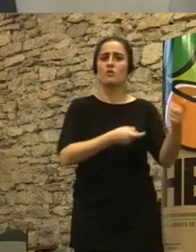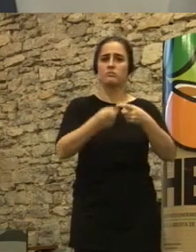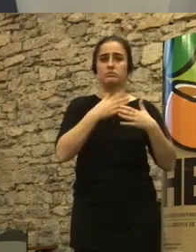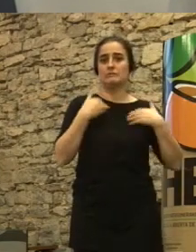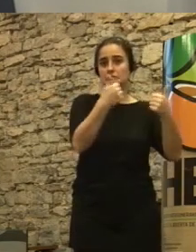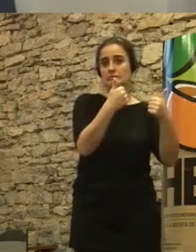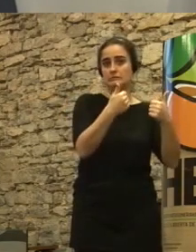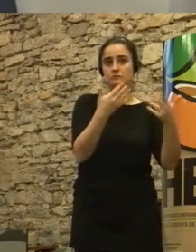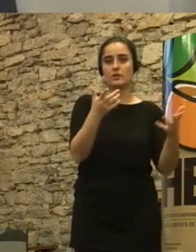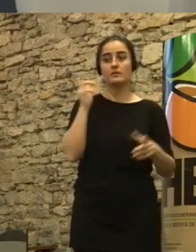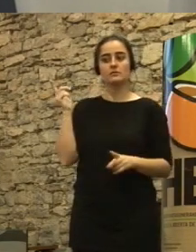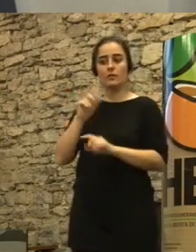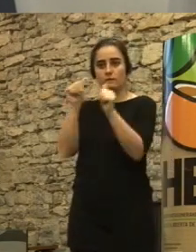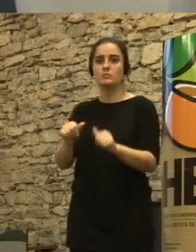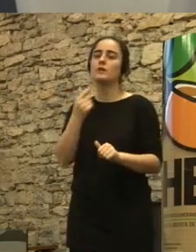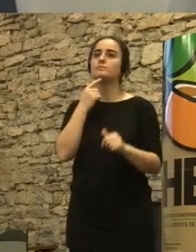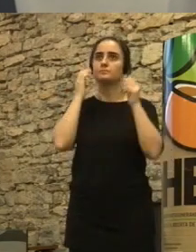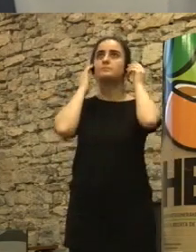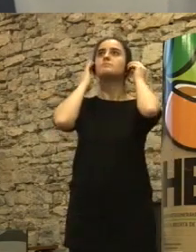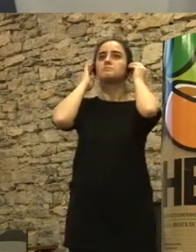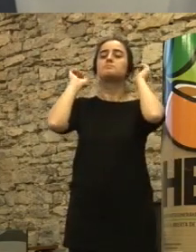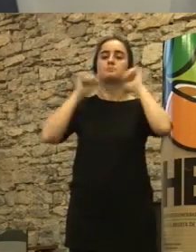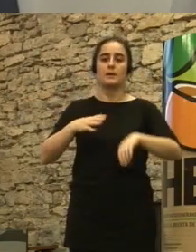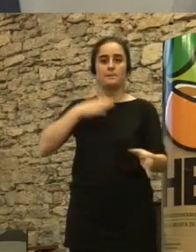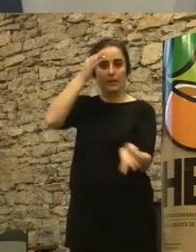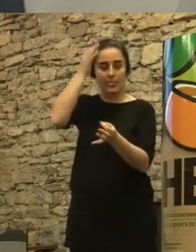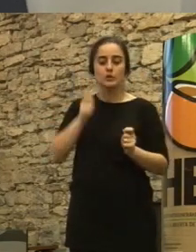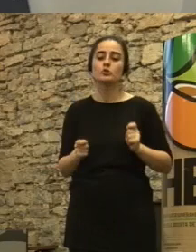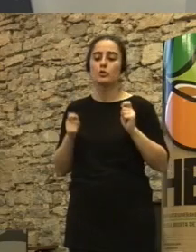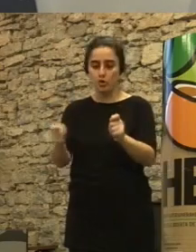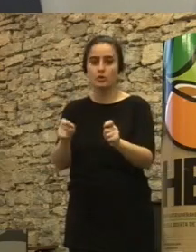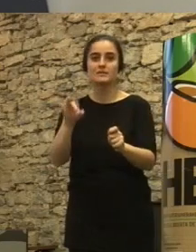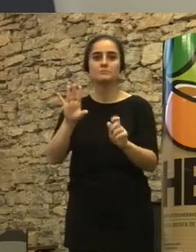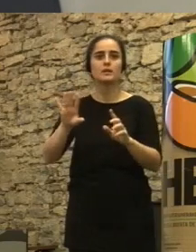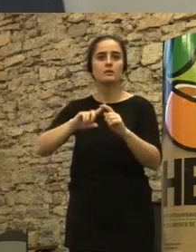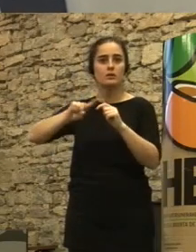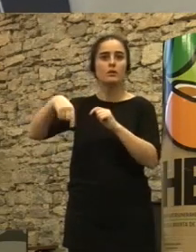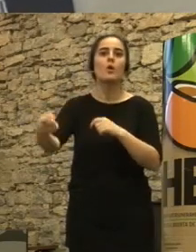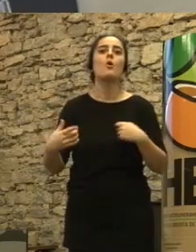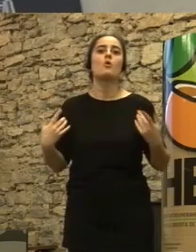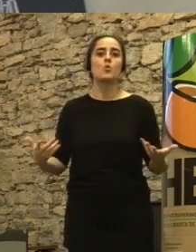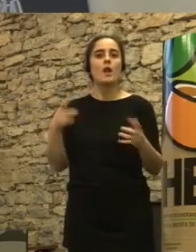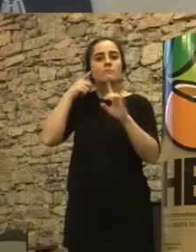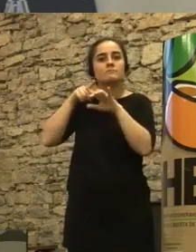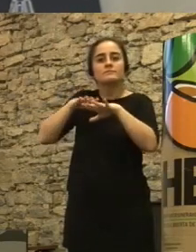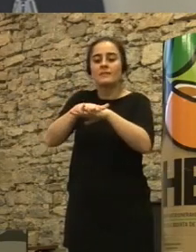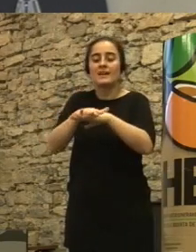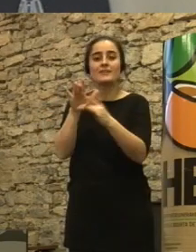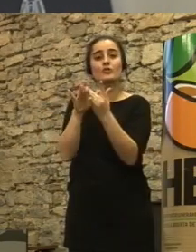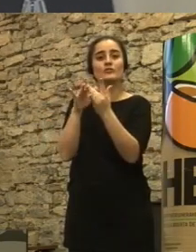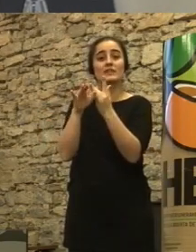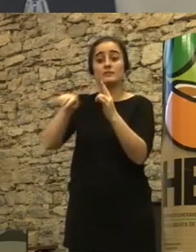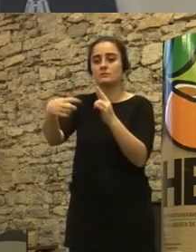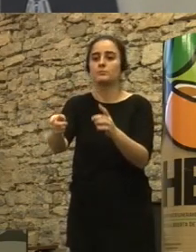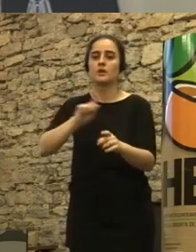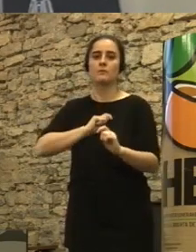esta es una manera de decir, ok, pongo mi nombre y mi apellido, pero para hacer la red de contactos que me sirve a mí